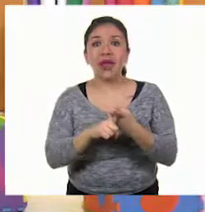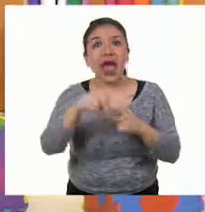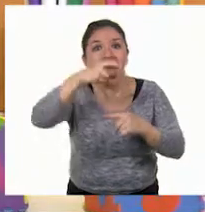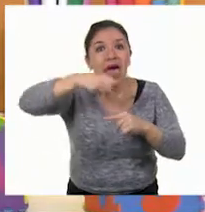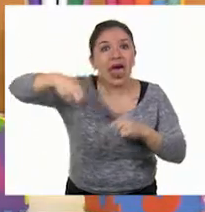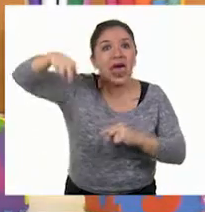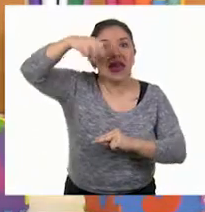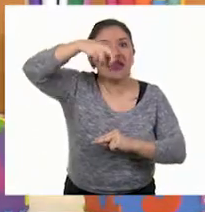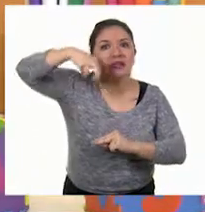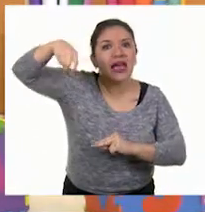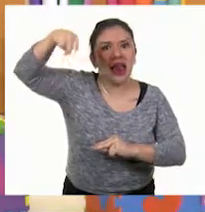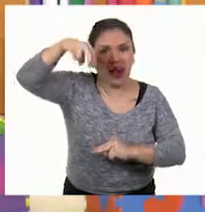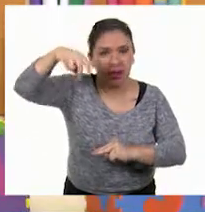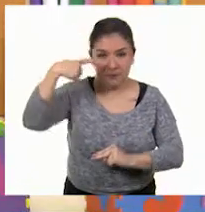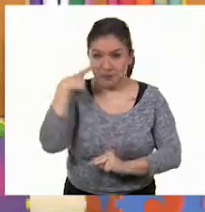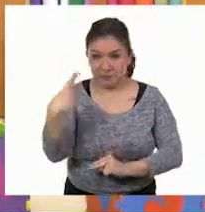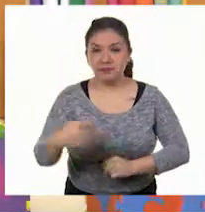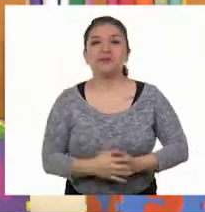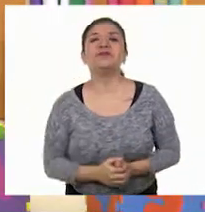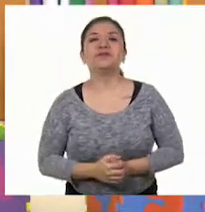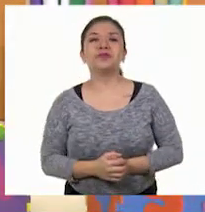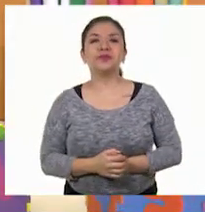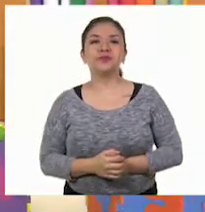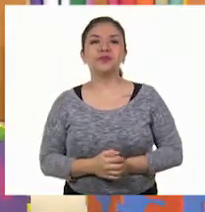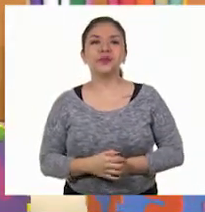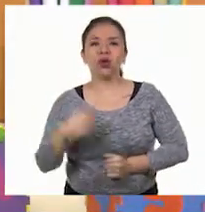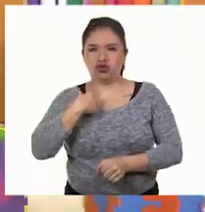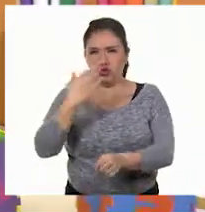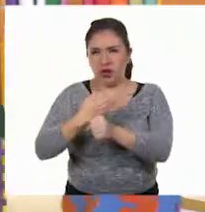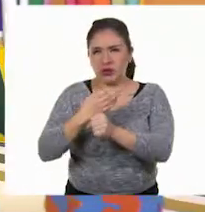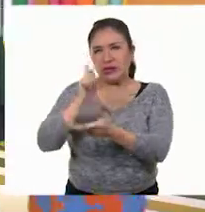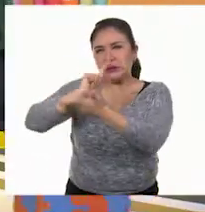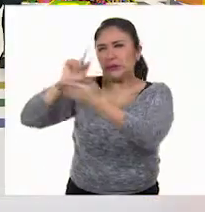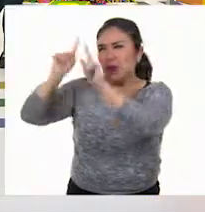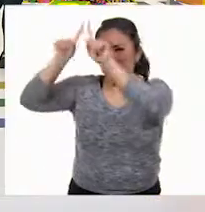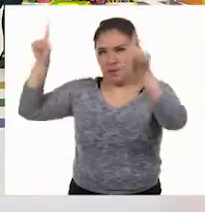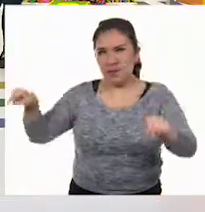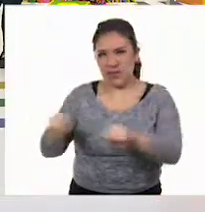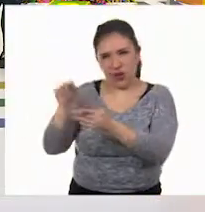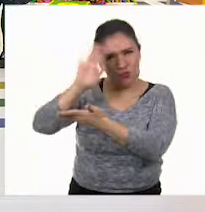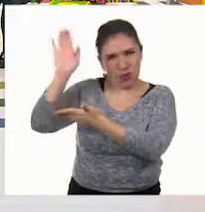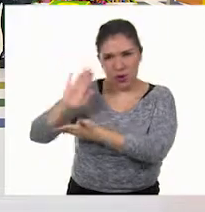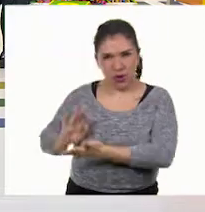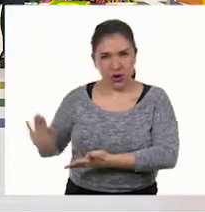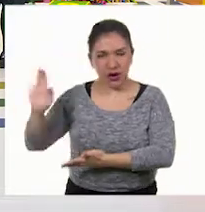Escalera y va así. Déjenme borrar por aquí. Ajá.